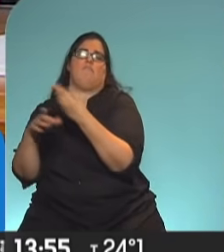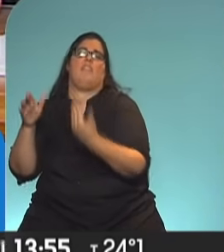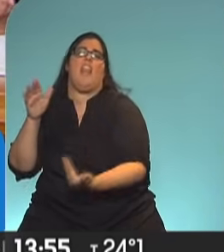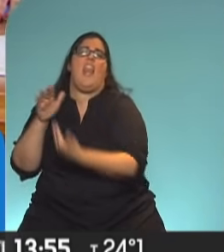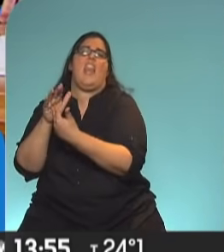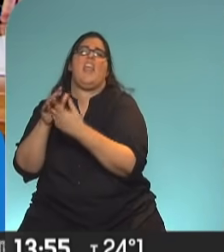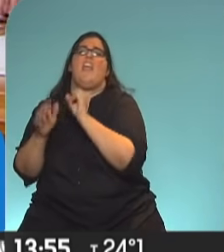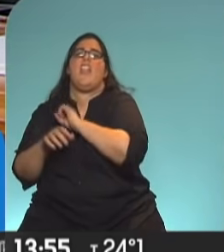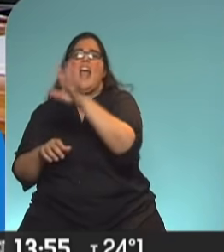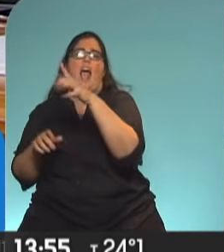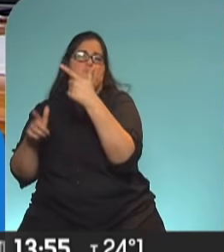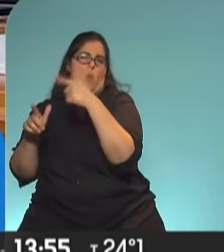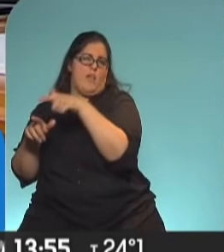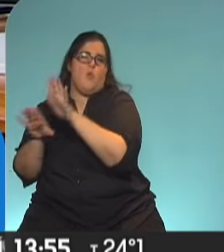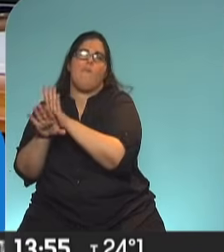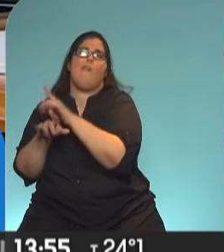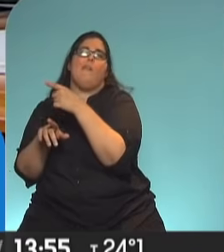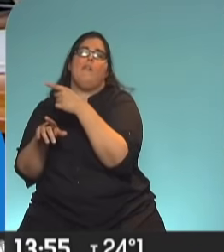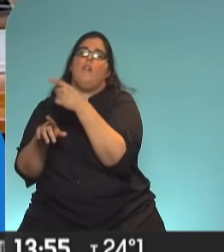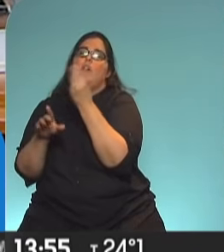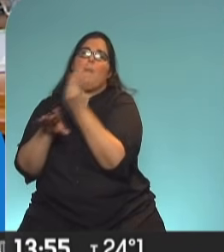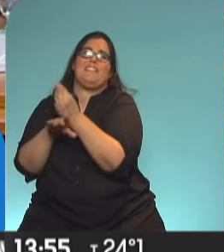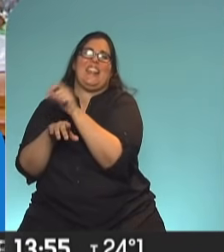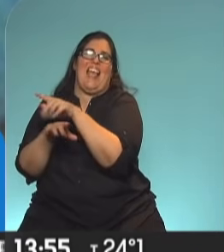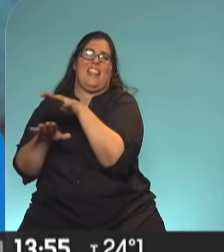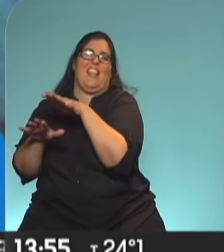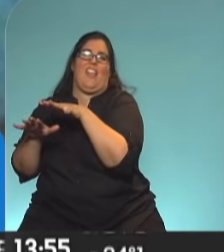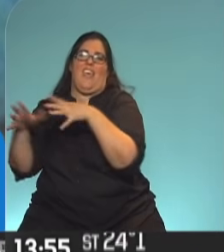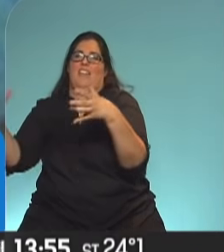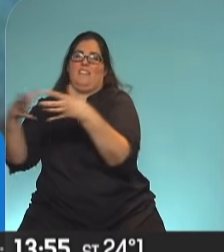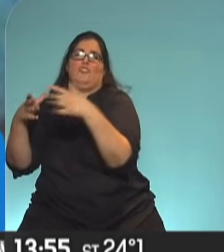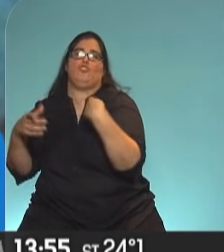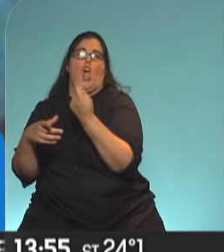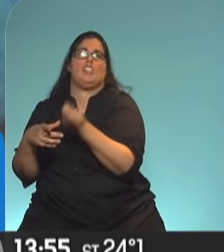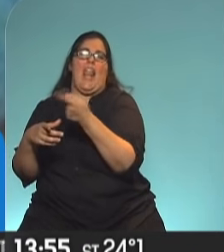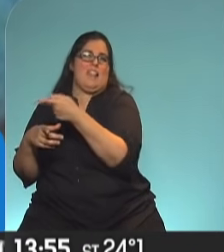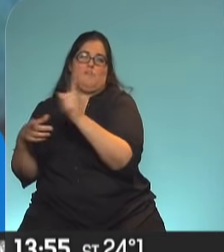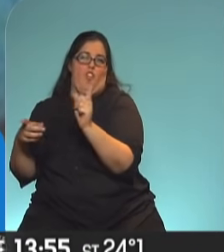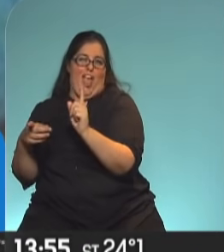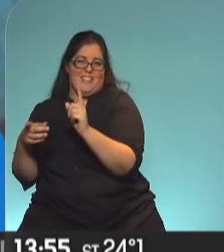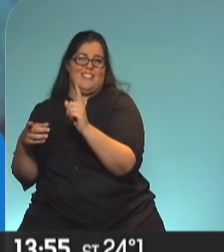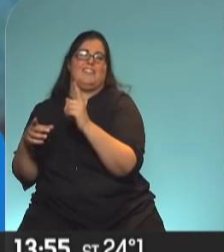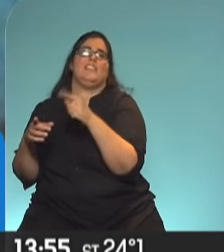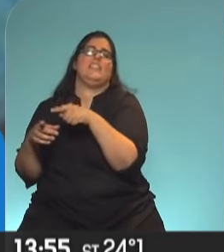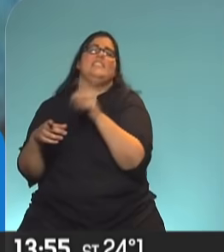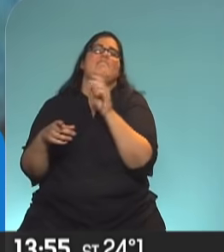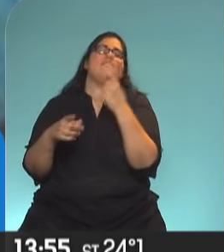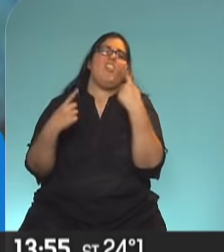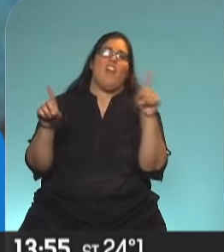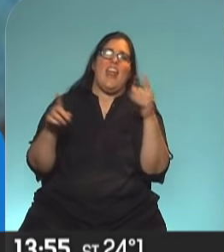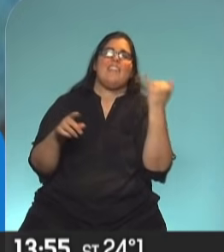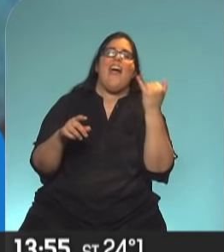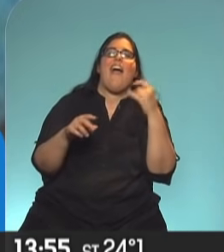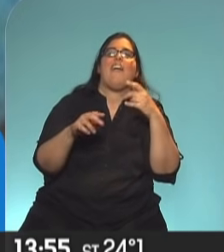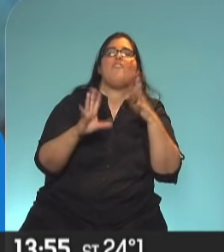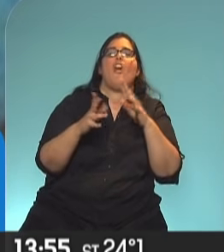ni campesino, es decir, que no representa esa base original del movimiento al socialismo, un dirigente que tiene un saber tecnocrático atrás, digamos,